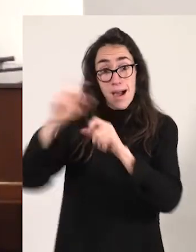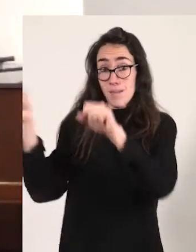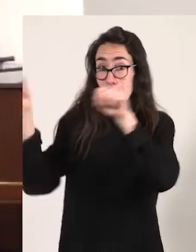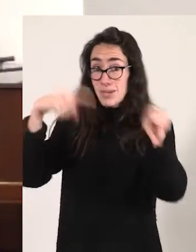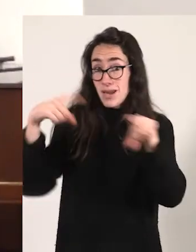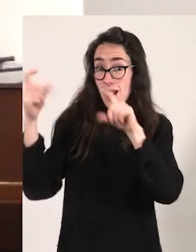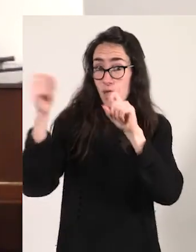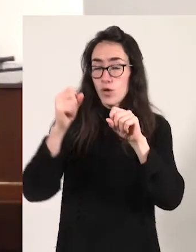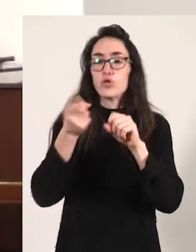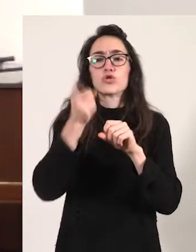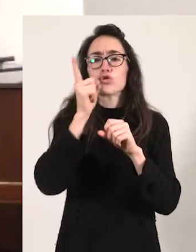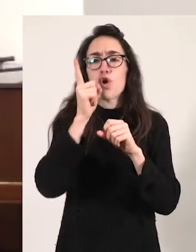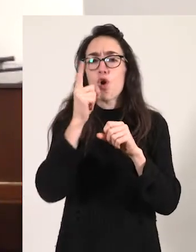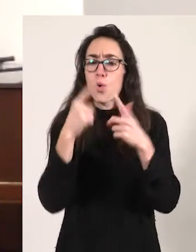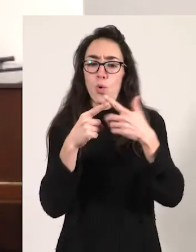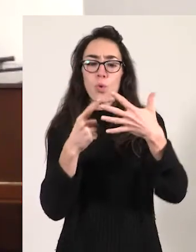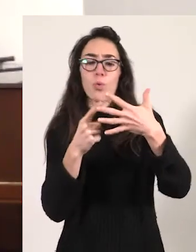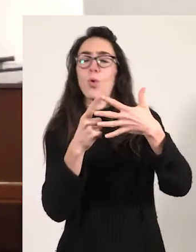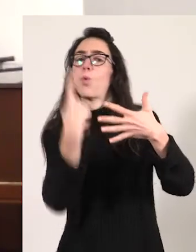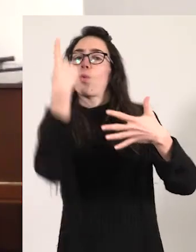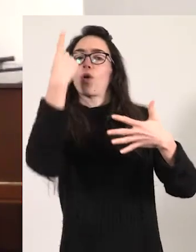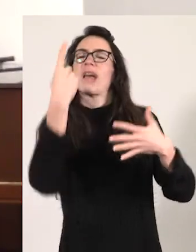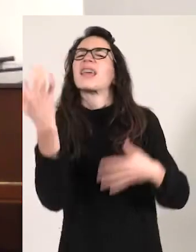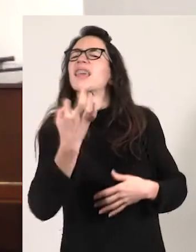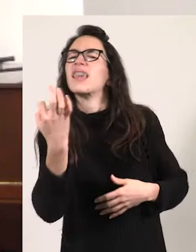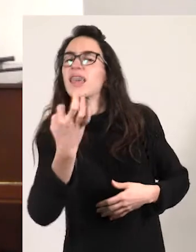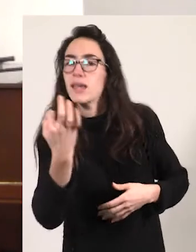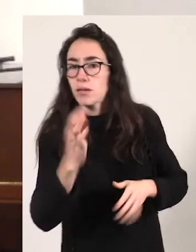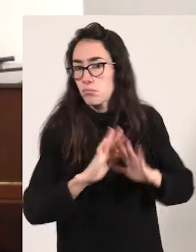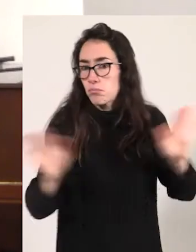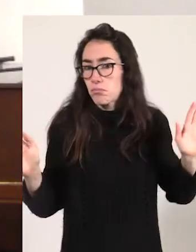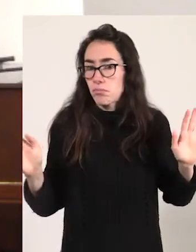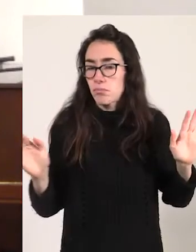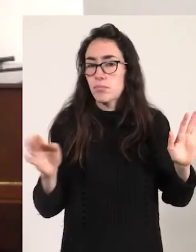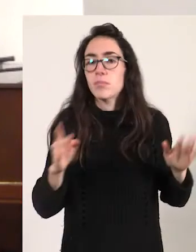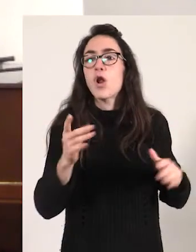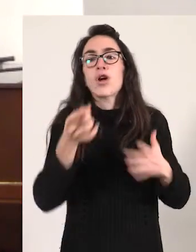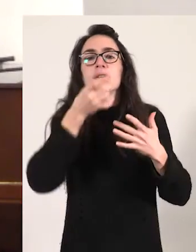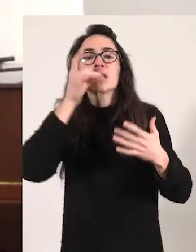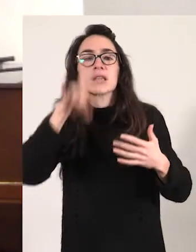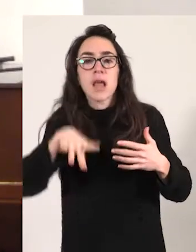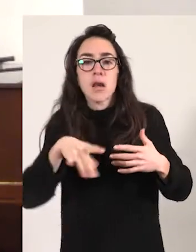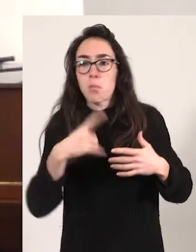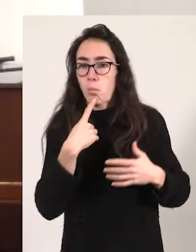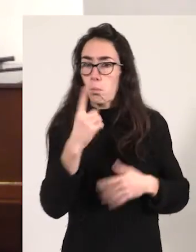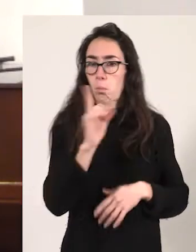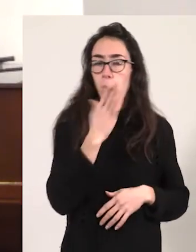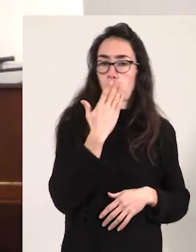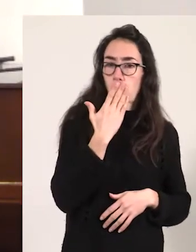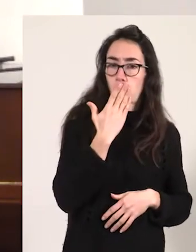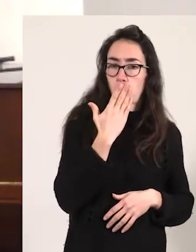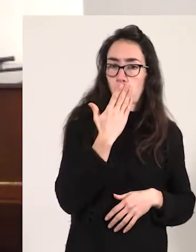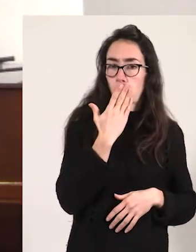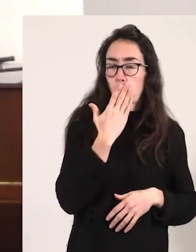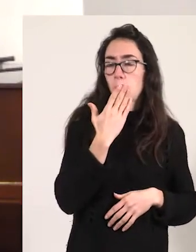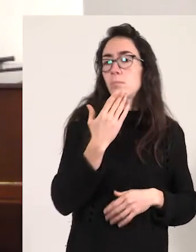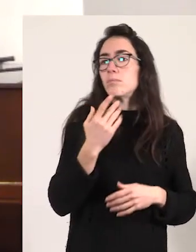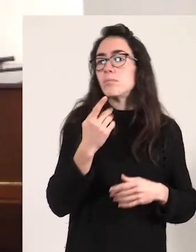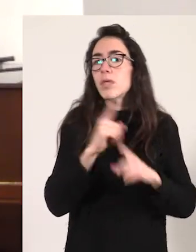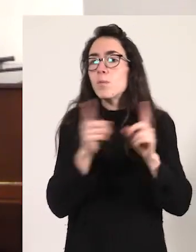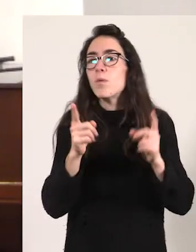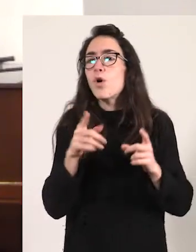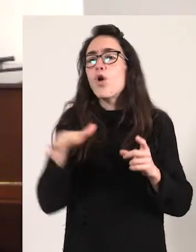en las noticias sobre migración, solo suelen contar el qué, llegan, pero no cuentan el quién, porque te lo retratan como una